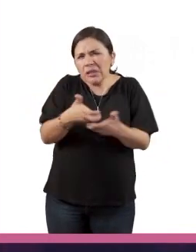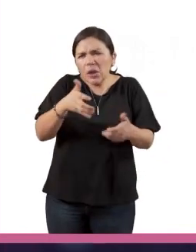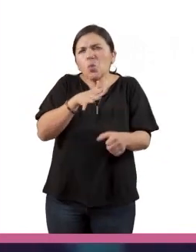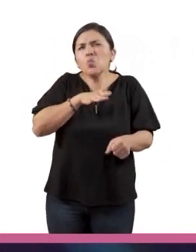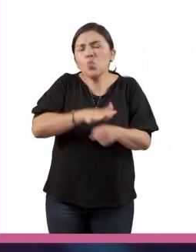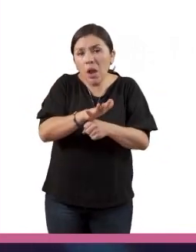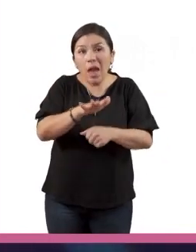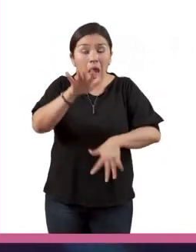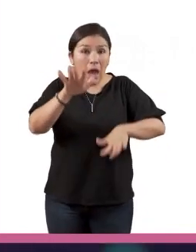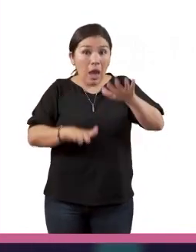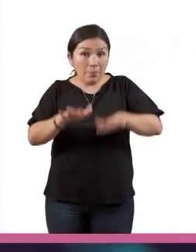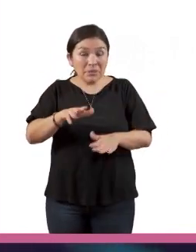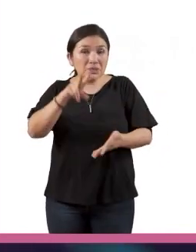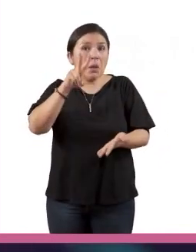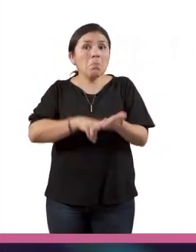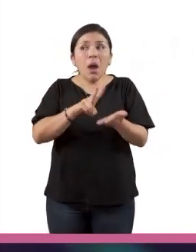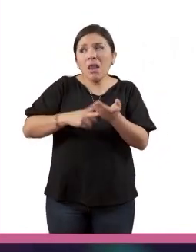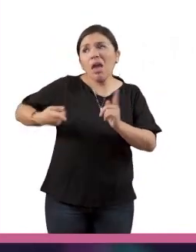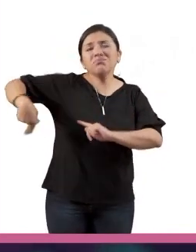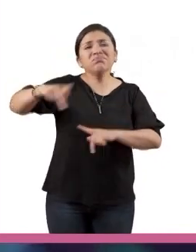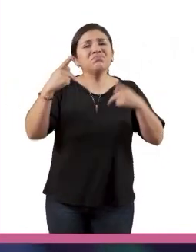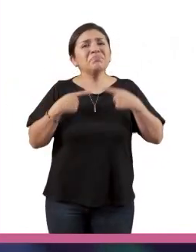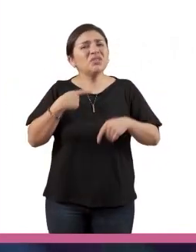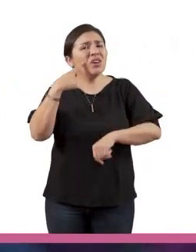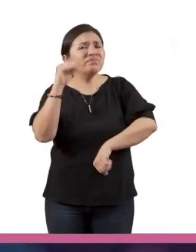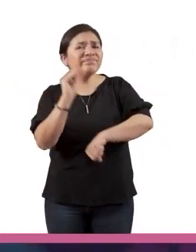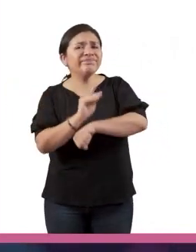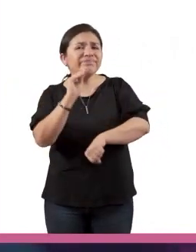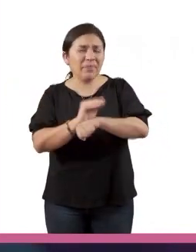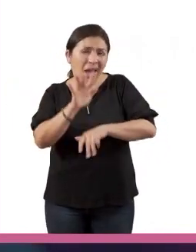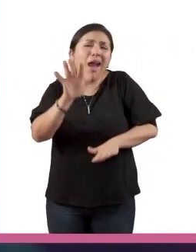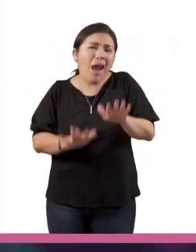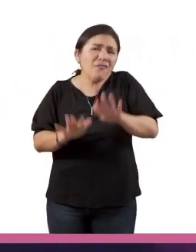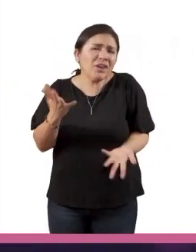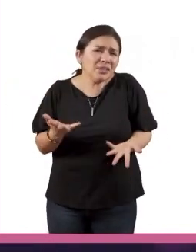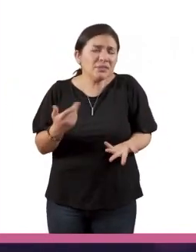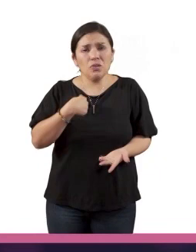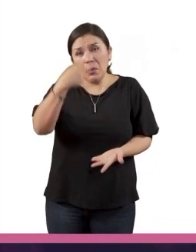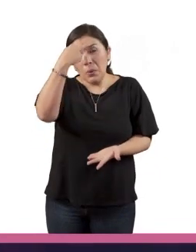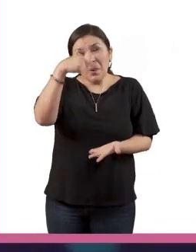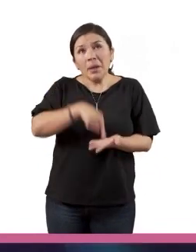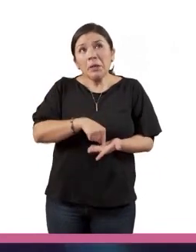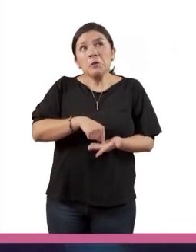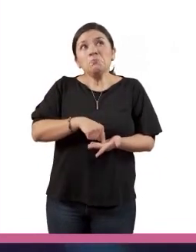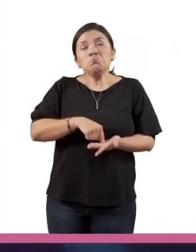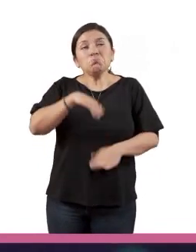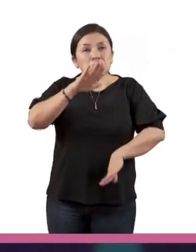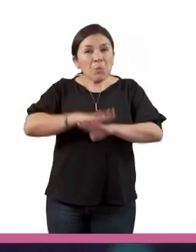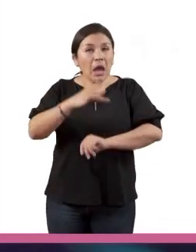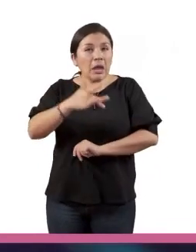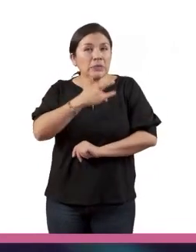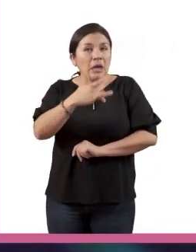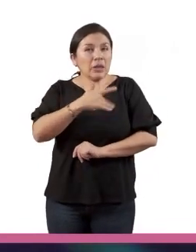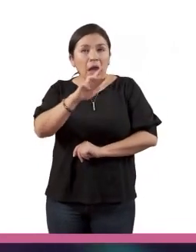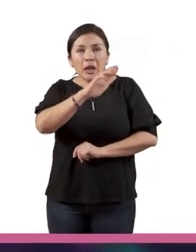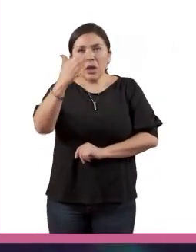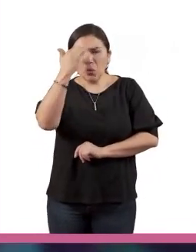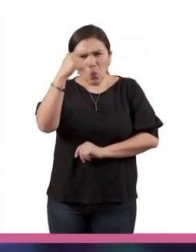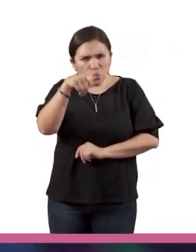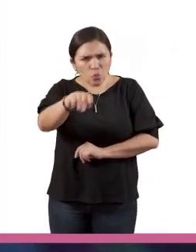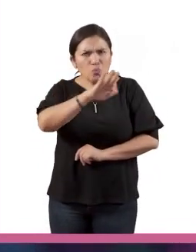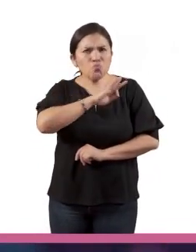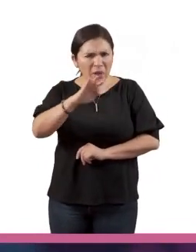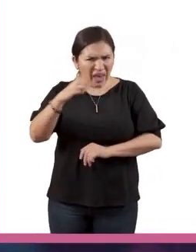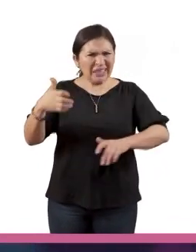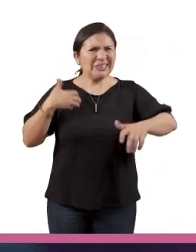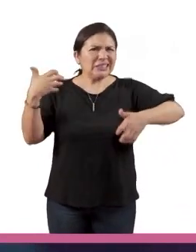hacer a veces no es valorado por la sociedad, ¿sí? Y yo creo que reconocer que